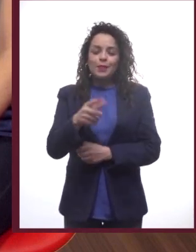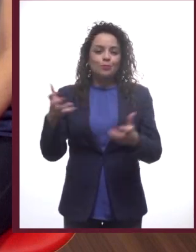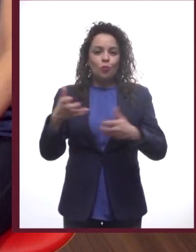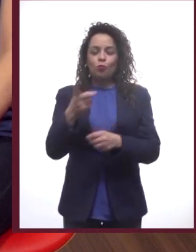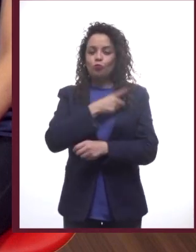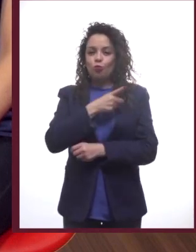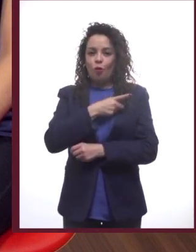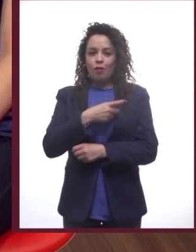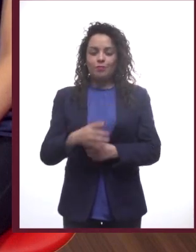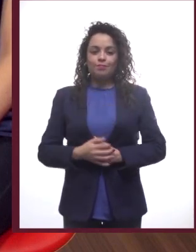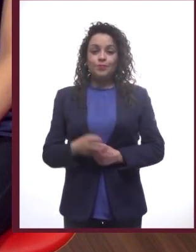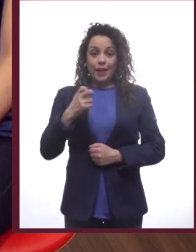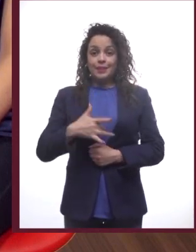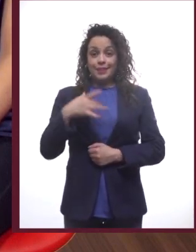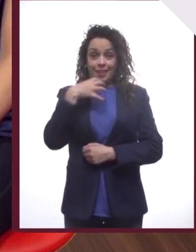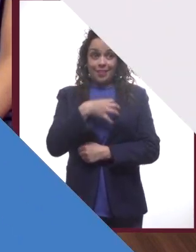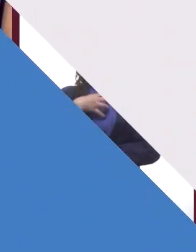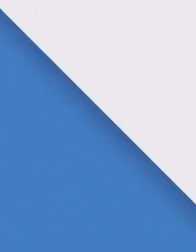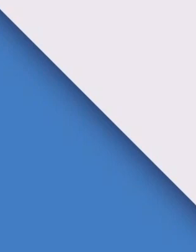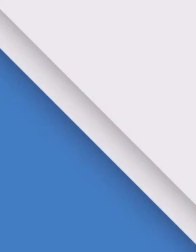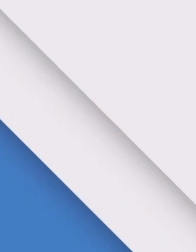pueden dar muchas satisfacciones.